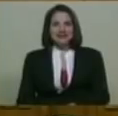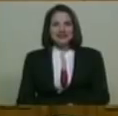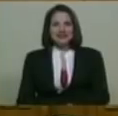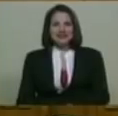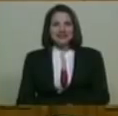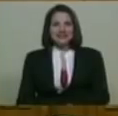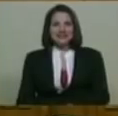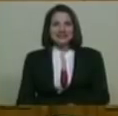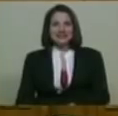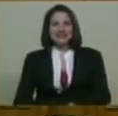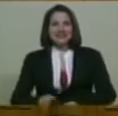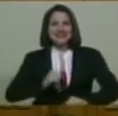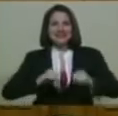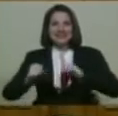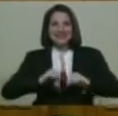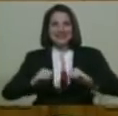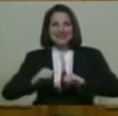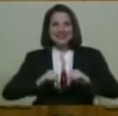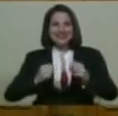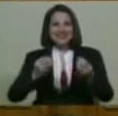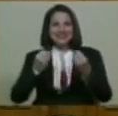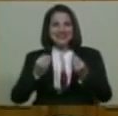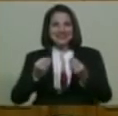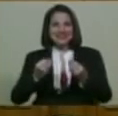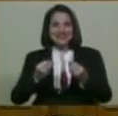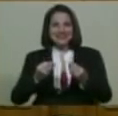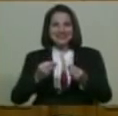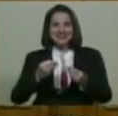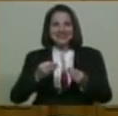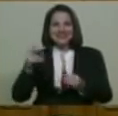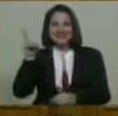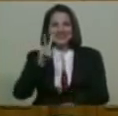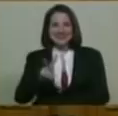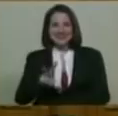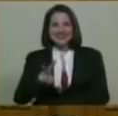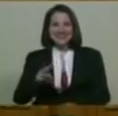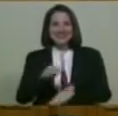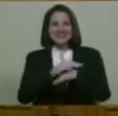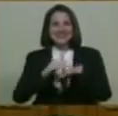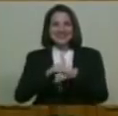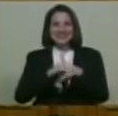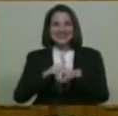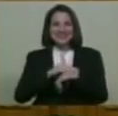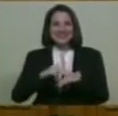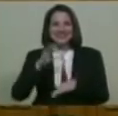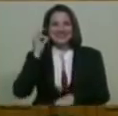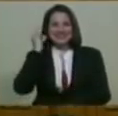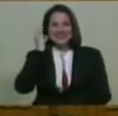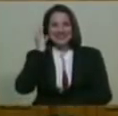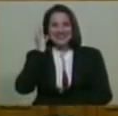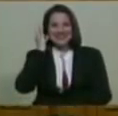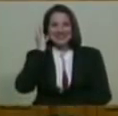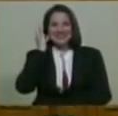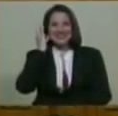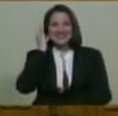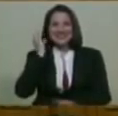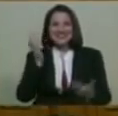Venezuela y el Ministerio de la Mujer se va a encargar